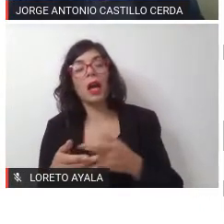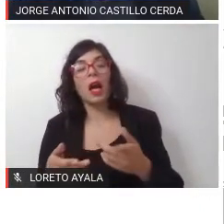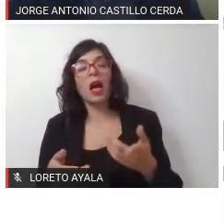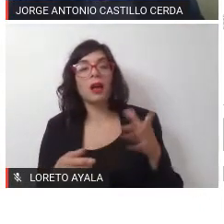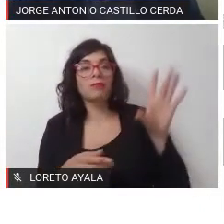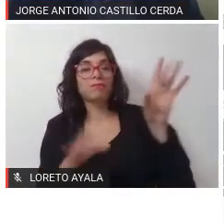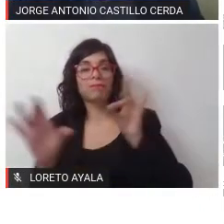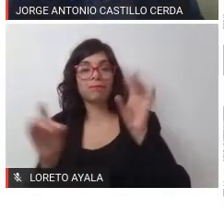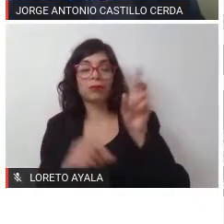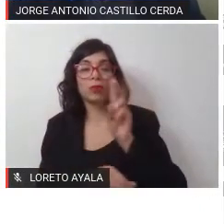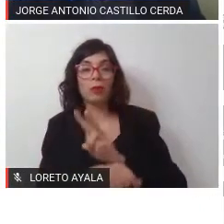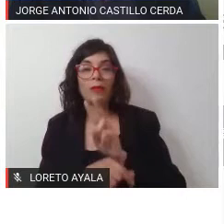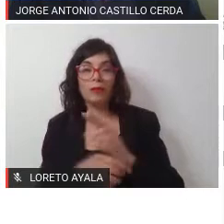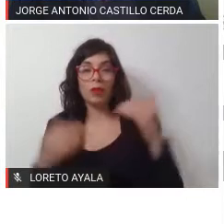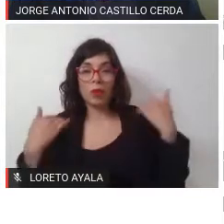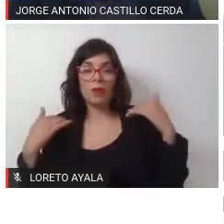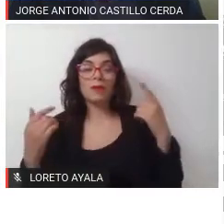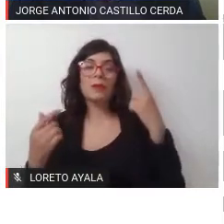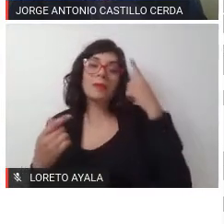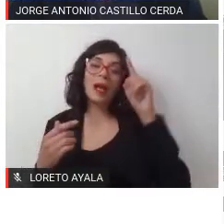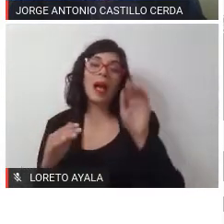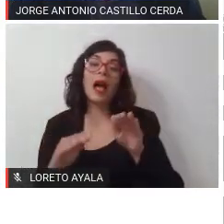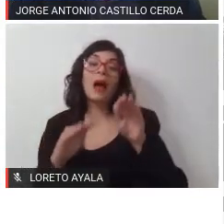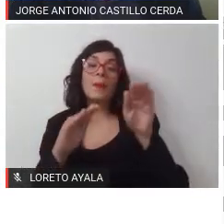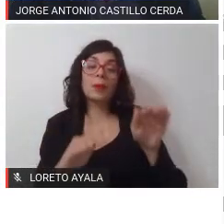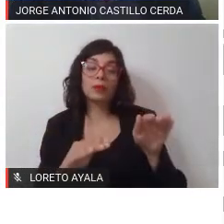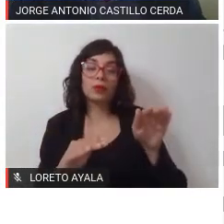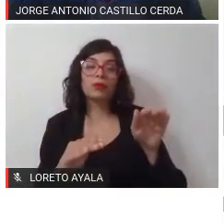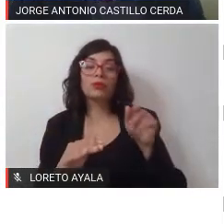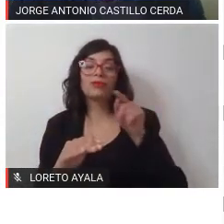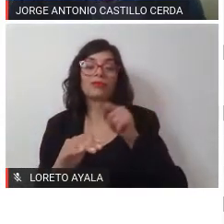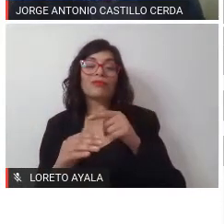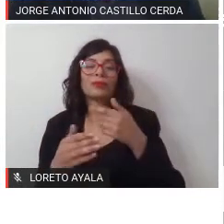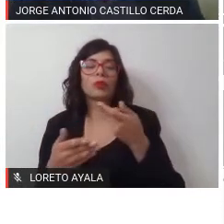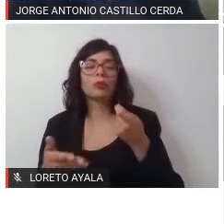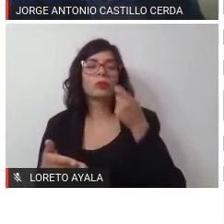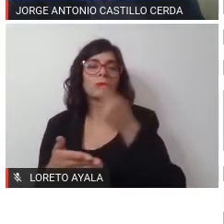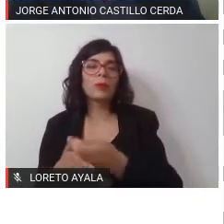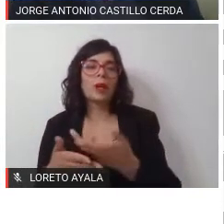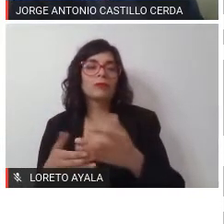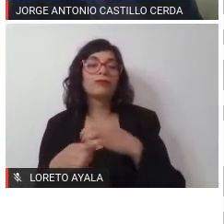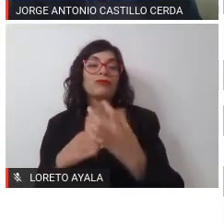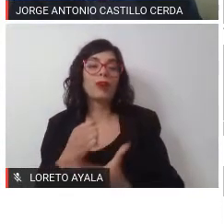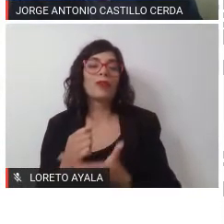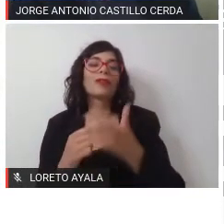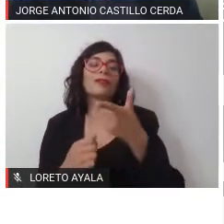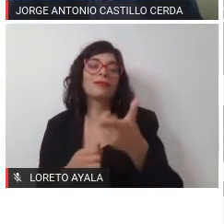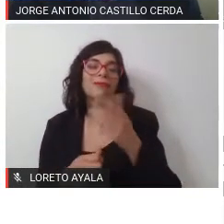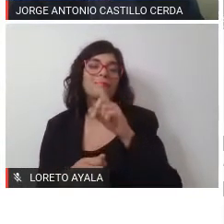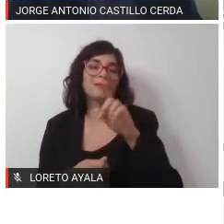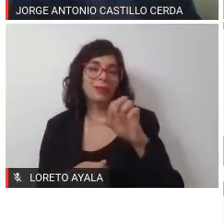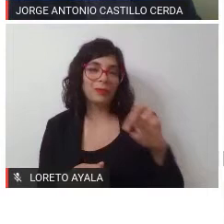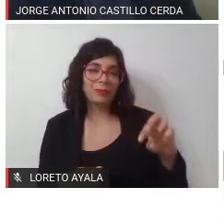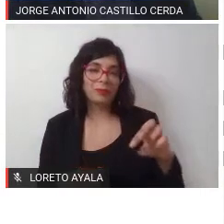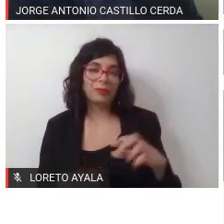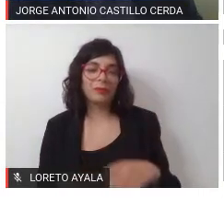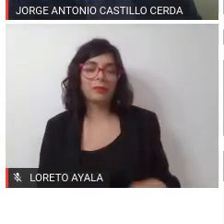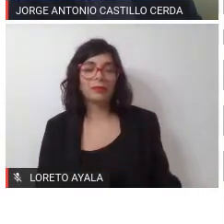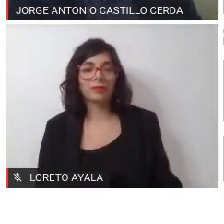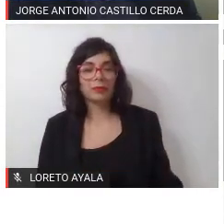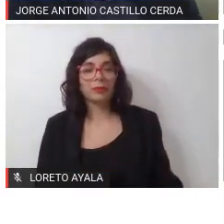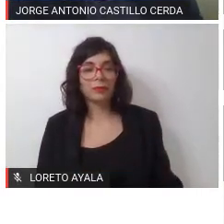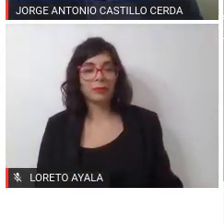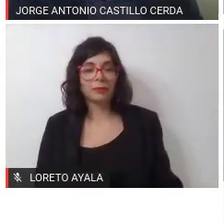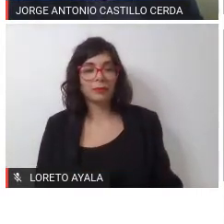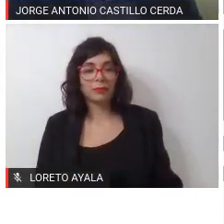educación física como apoyo, incluso no solo en las polirurales, sino que también en las multigrado.